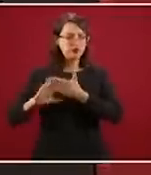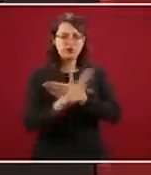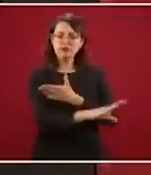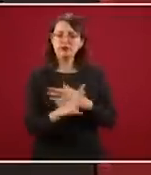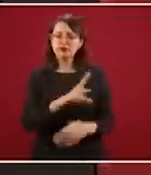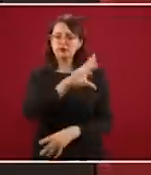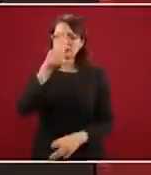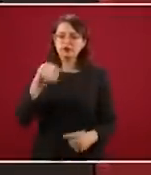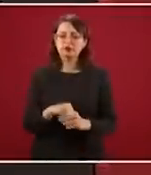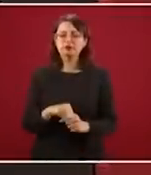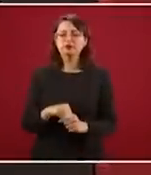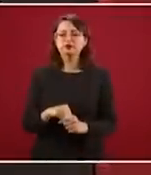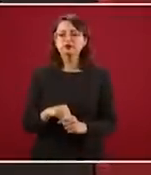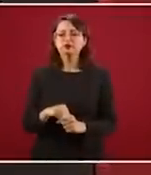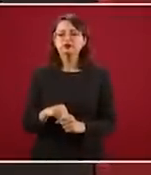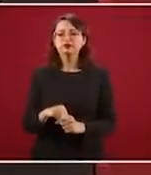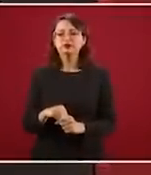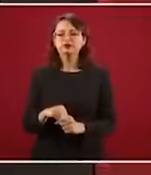que más que